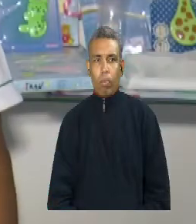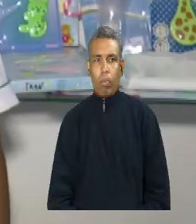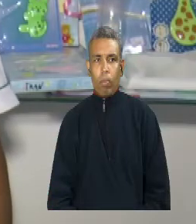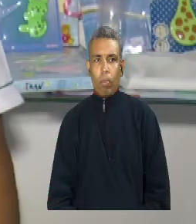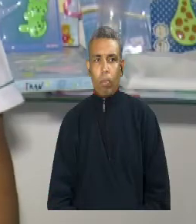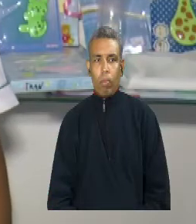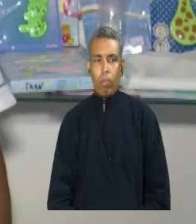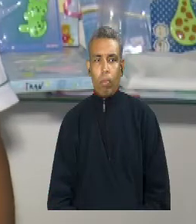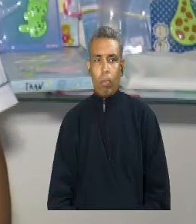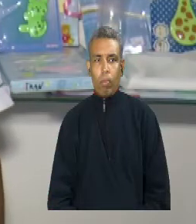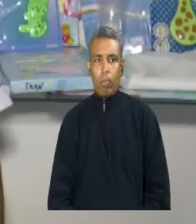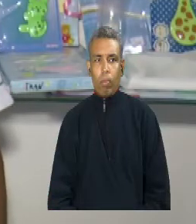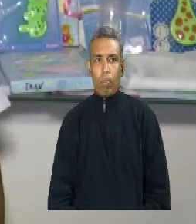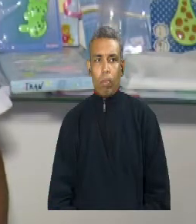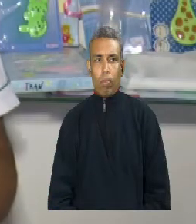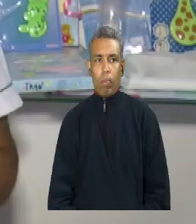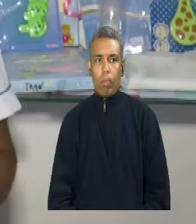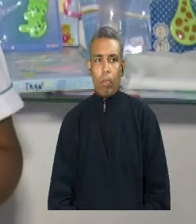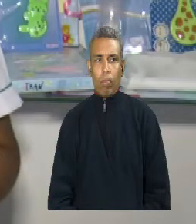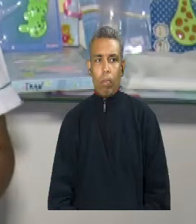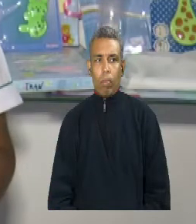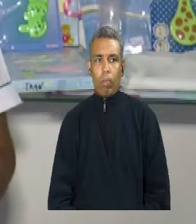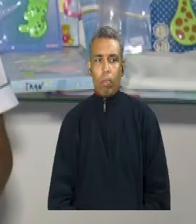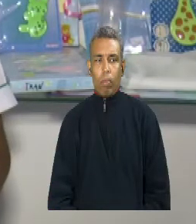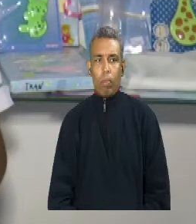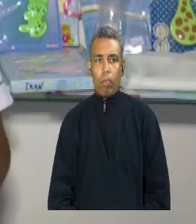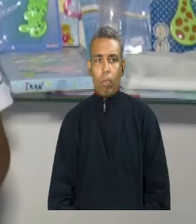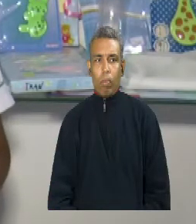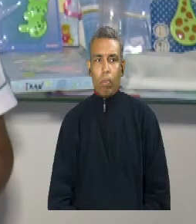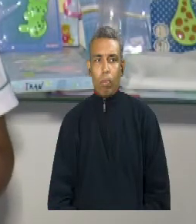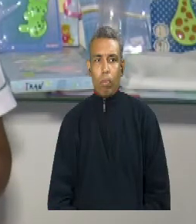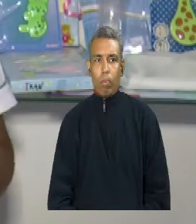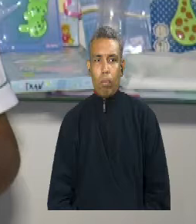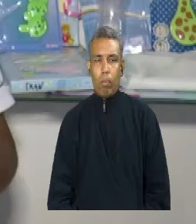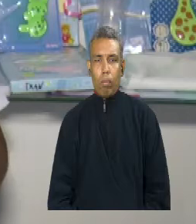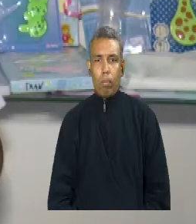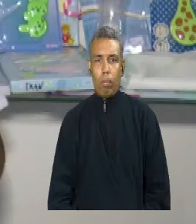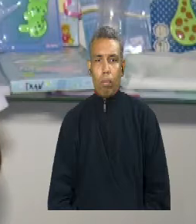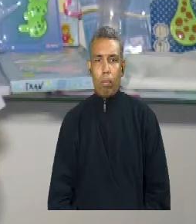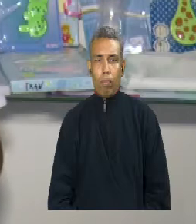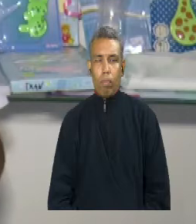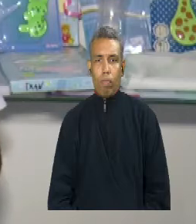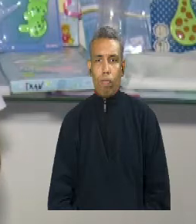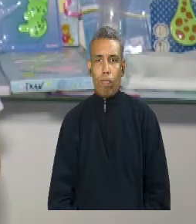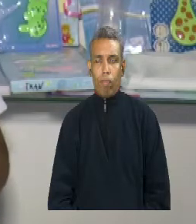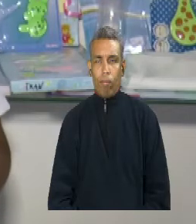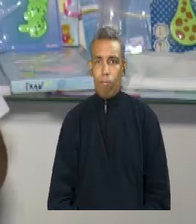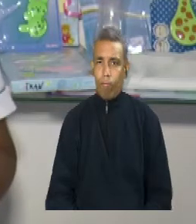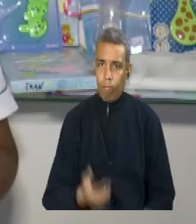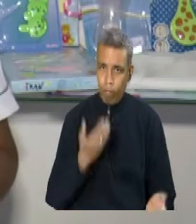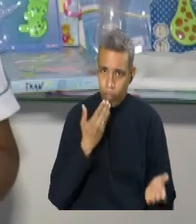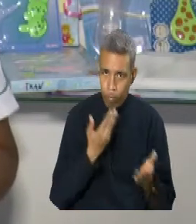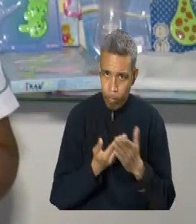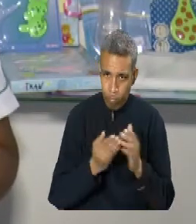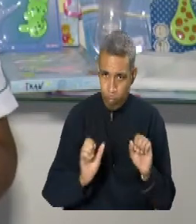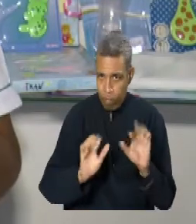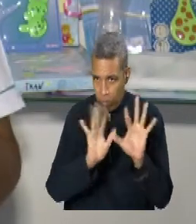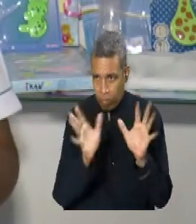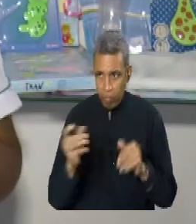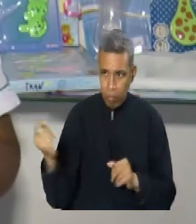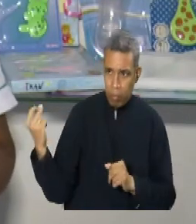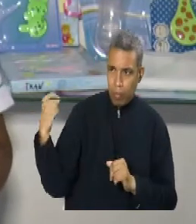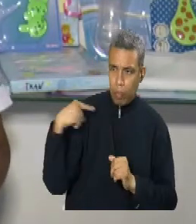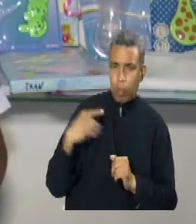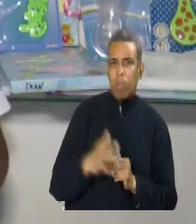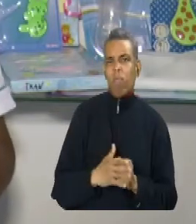Buenos días, televidentes de En Casa. El día de hoy estamos desde Ser Madres Tienda. Vamos a dar respuesta a la pregunta de un televidente. ¿Qué